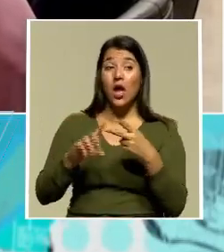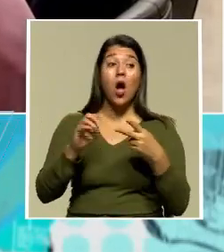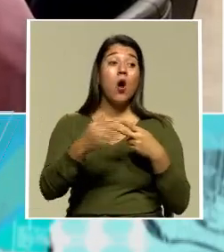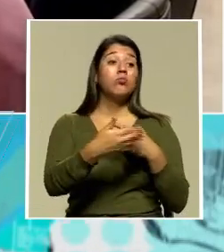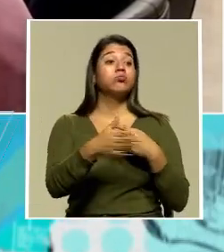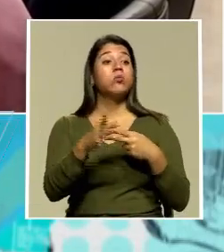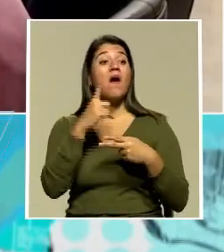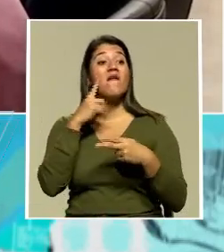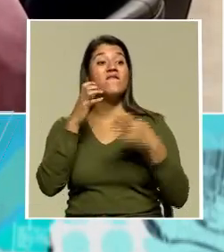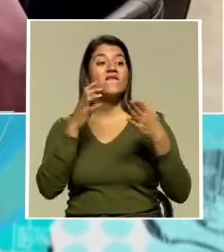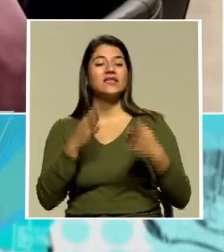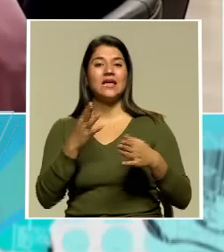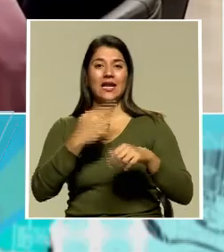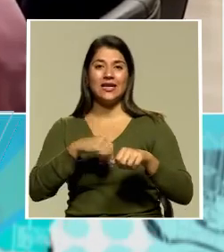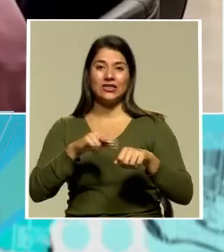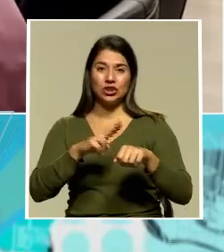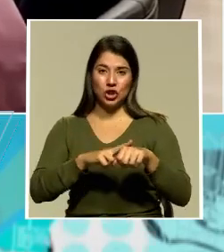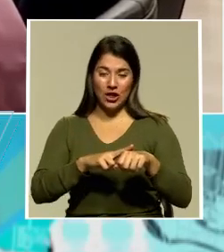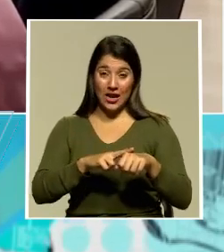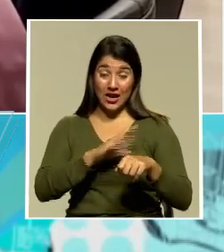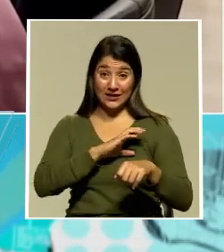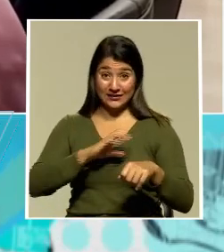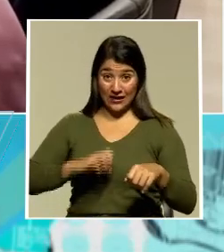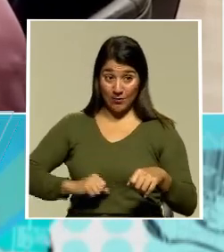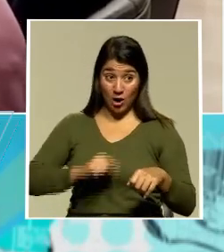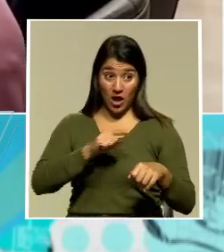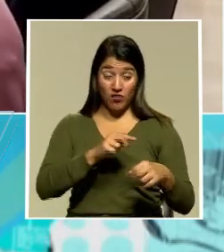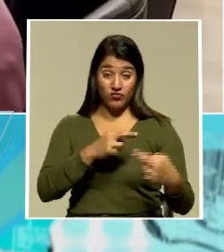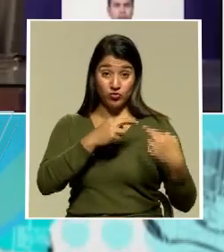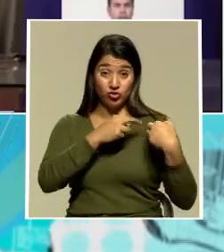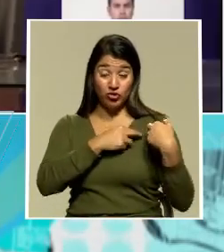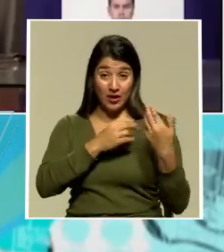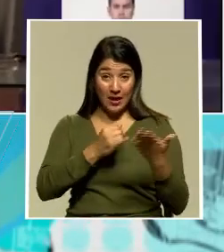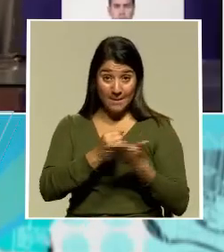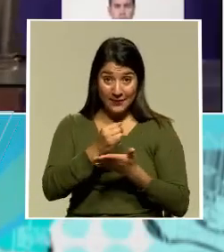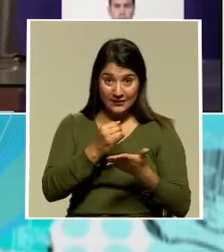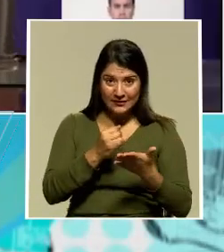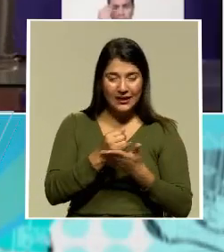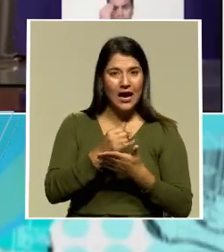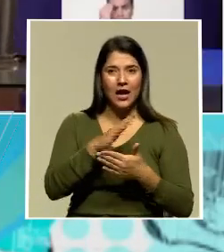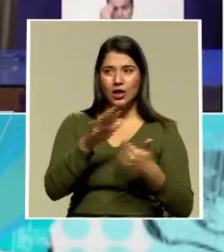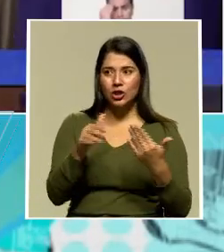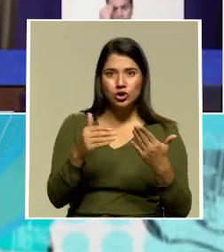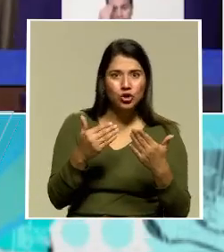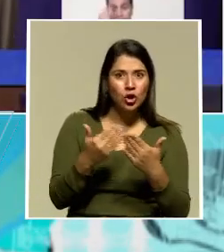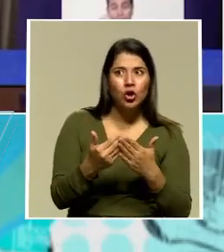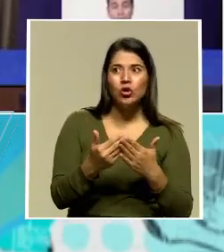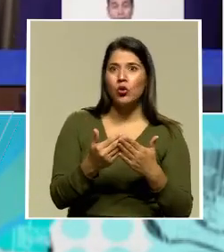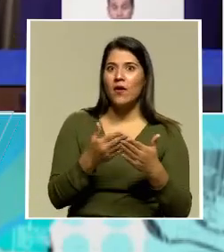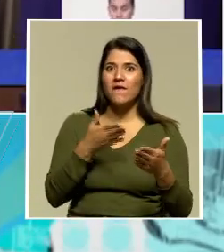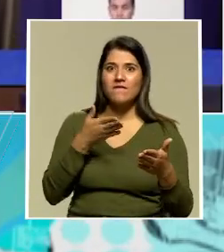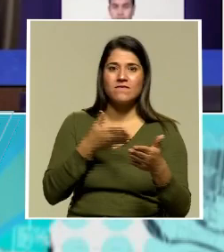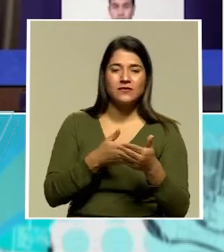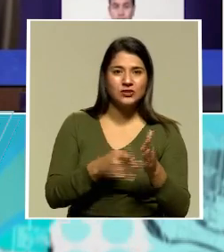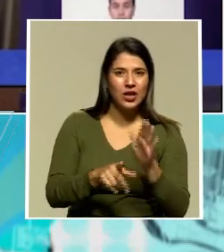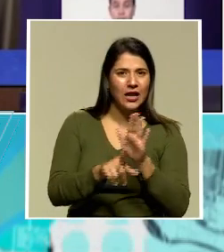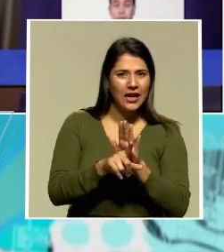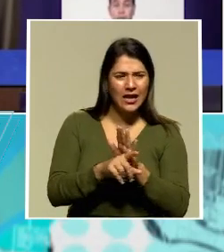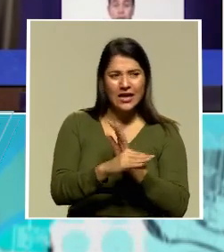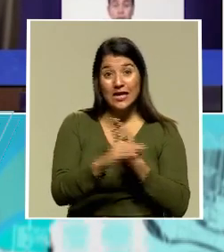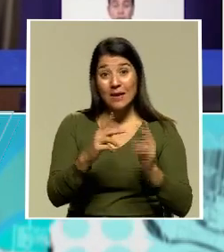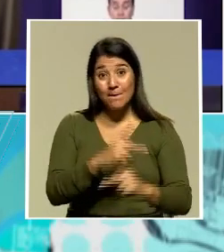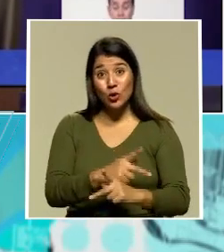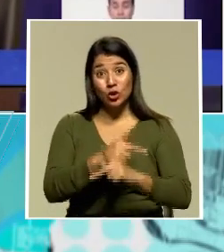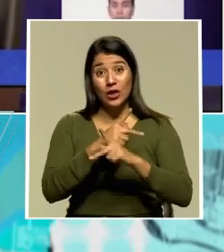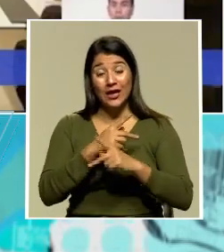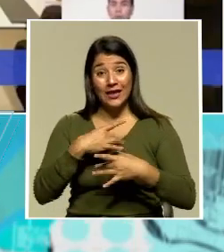fiscal general de la República, que es el encargado de investigar los delitos y de proteger los intereses del Estado,